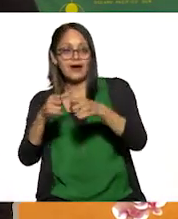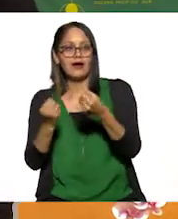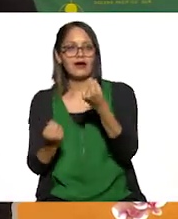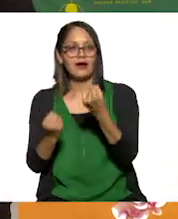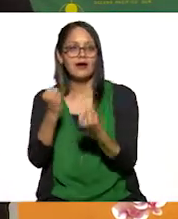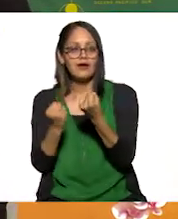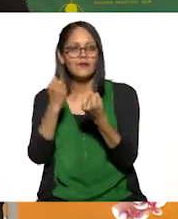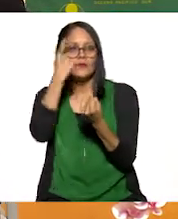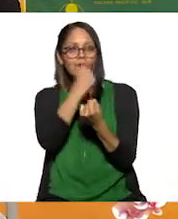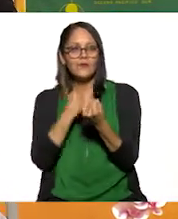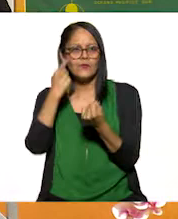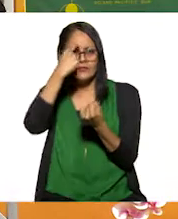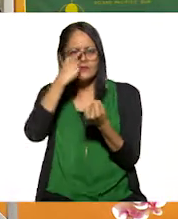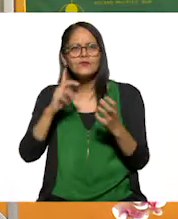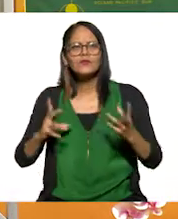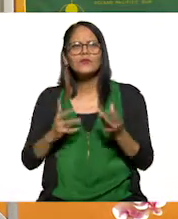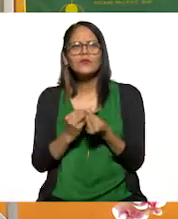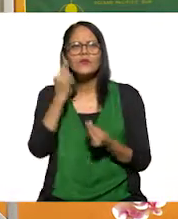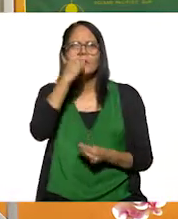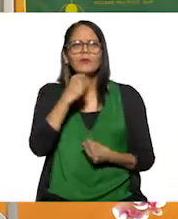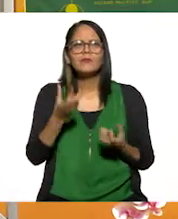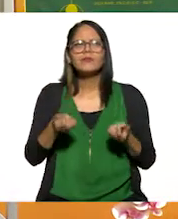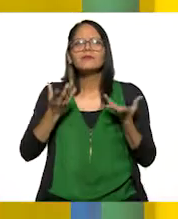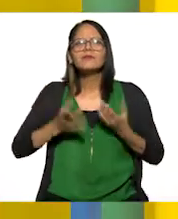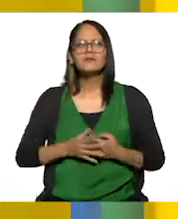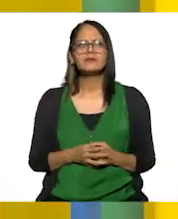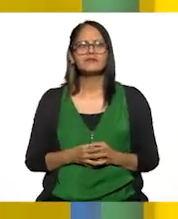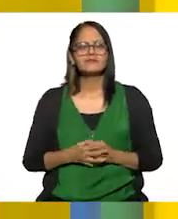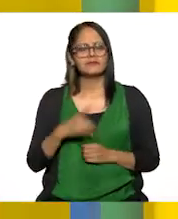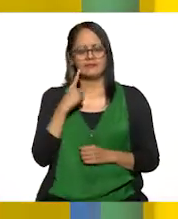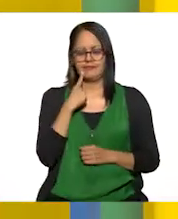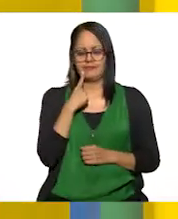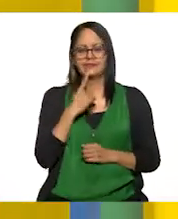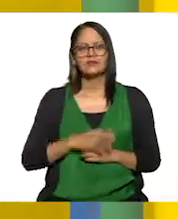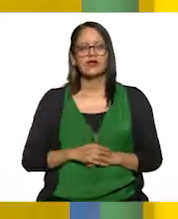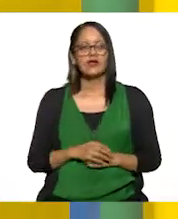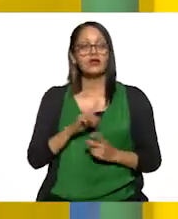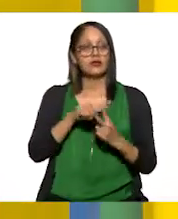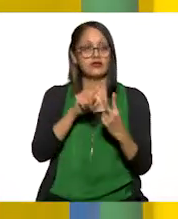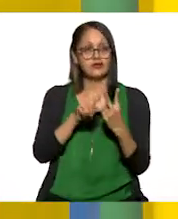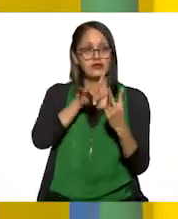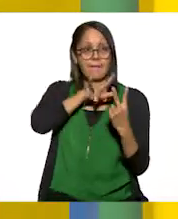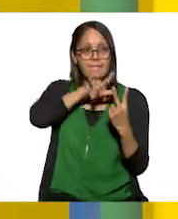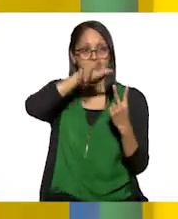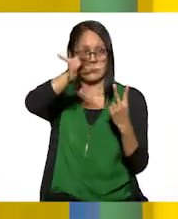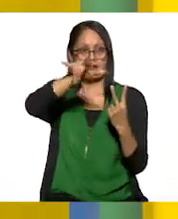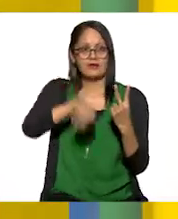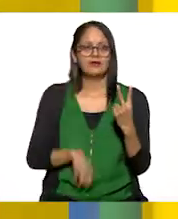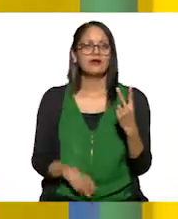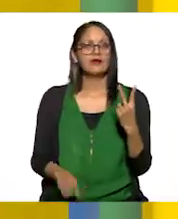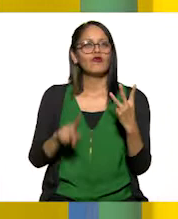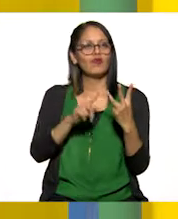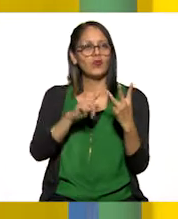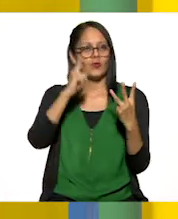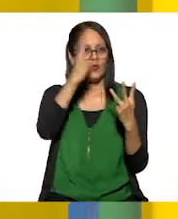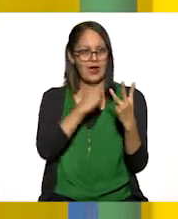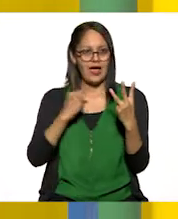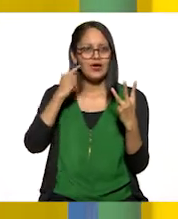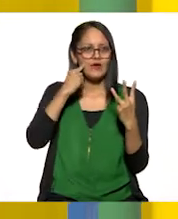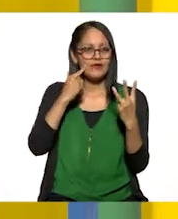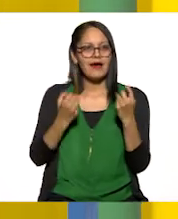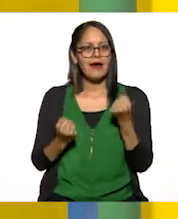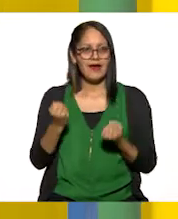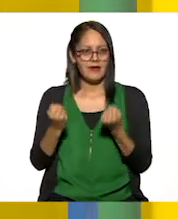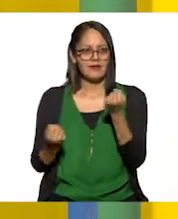automóvil. ¿Cuántas horas en total iba a viajar? Si son 2 horas de viaje en avión y 1 hora de viaje